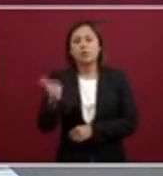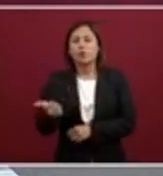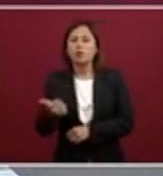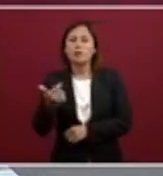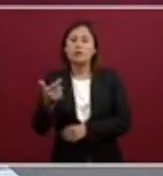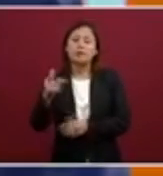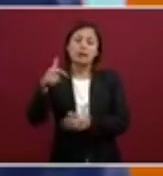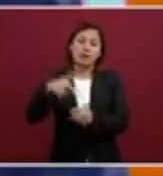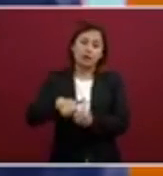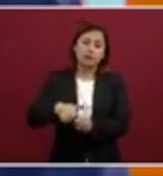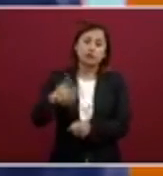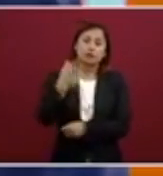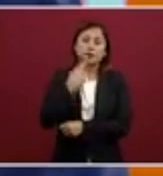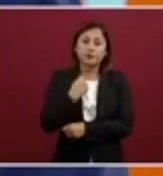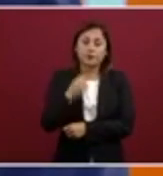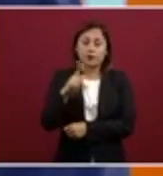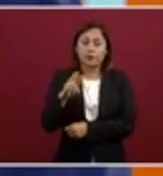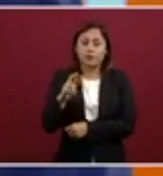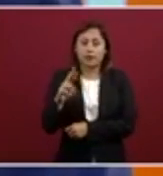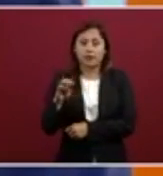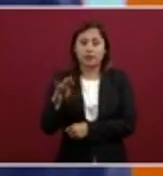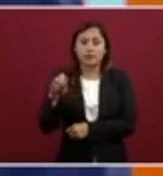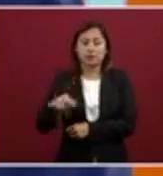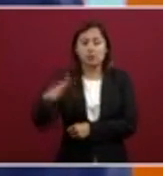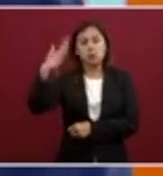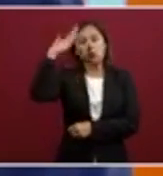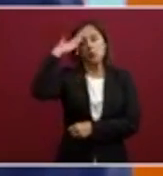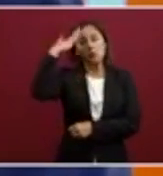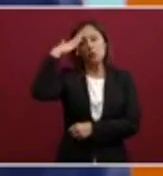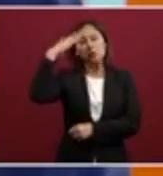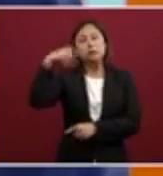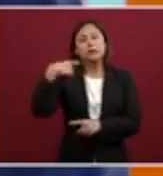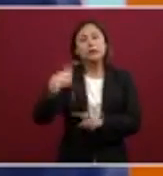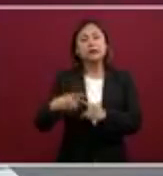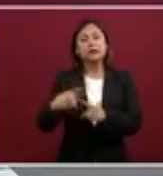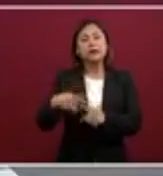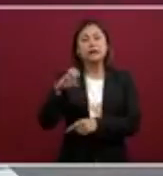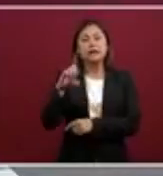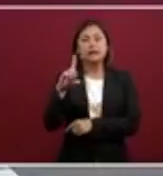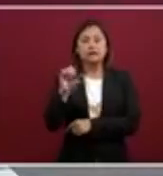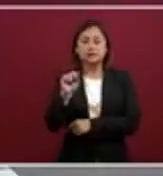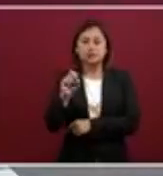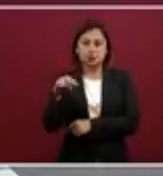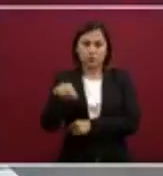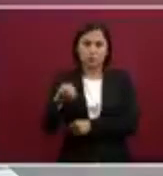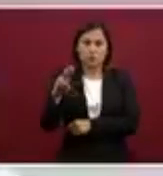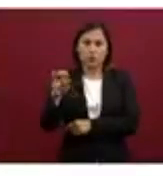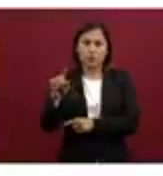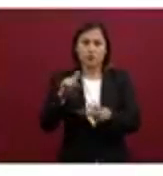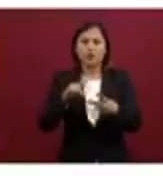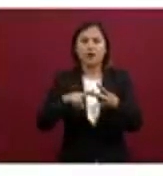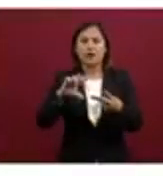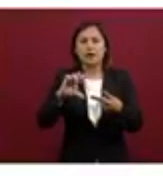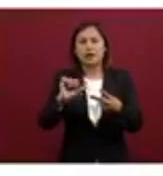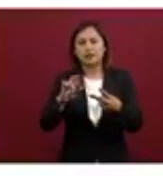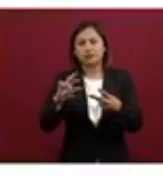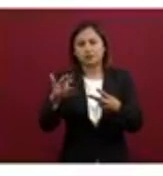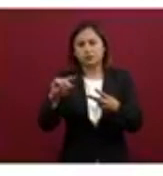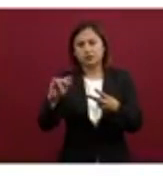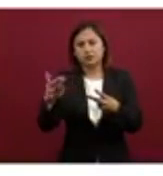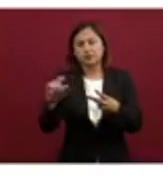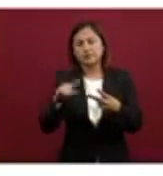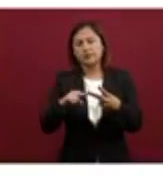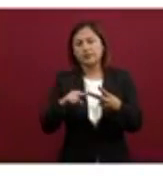más altos los tiene, el margen más alto lo tiene ExxonMobil, Arco y Chevron, también ahí remarcando que el